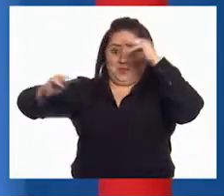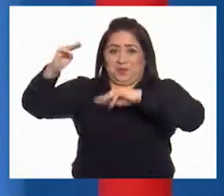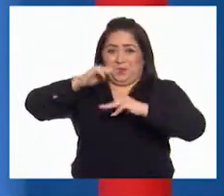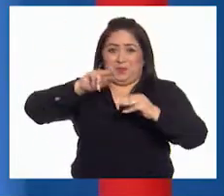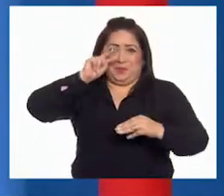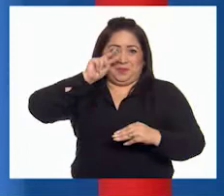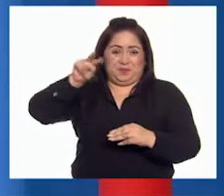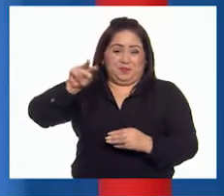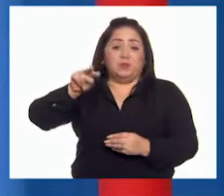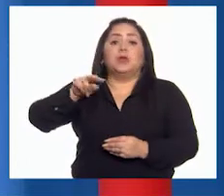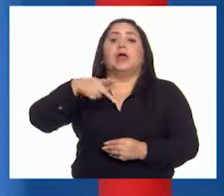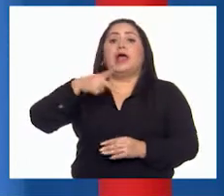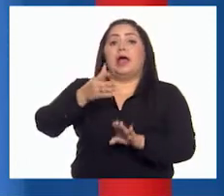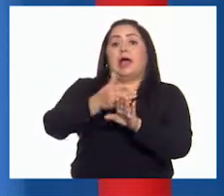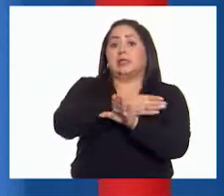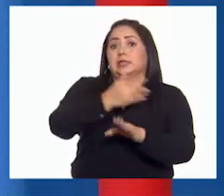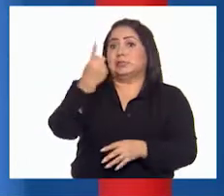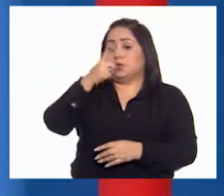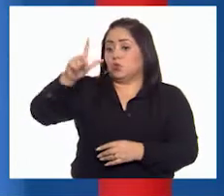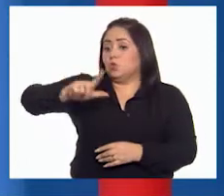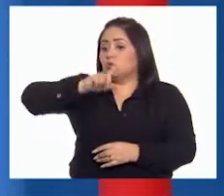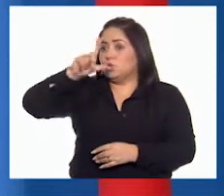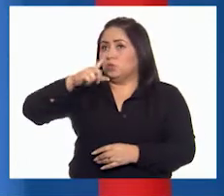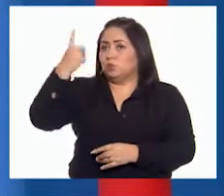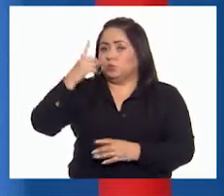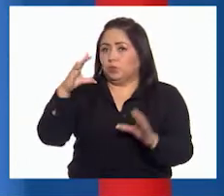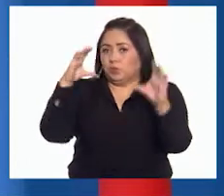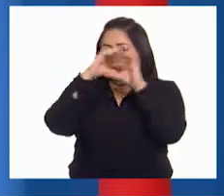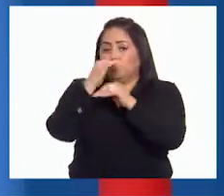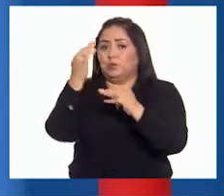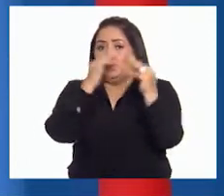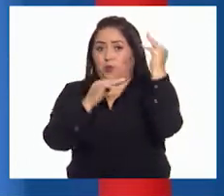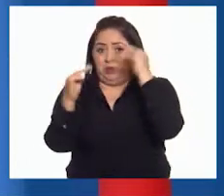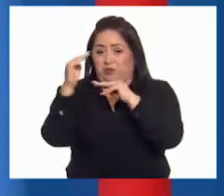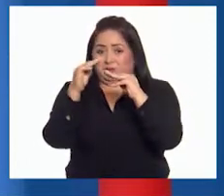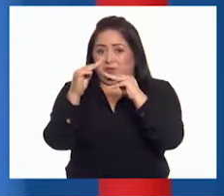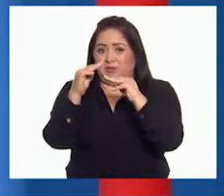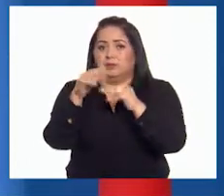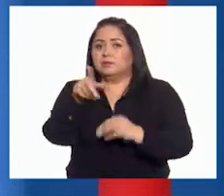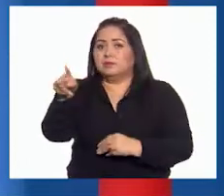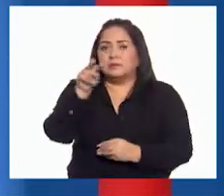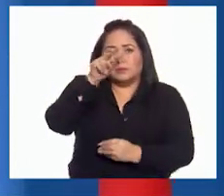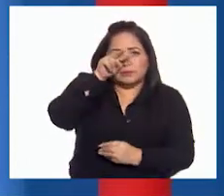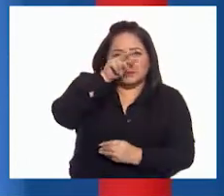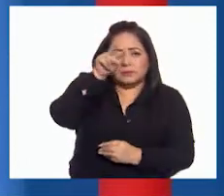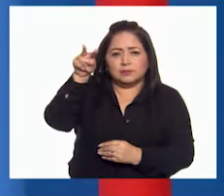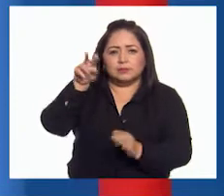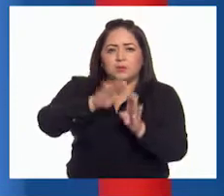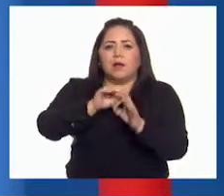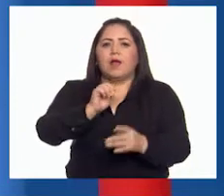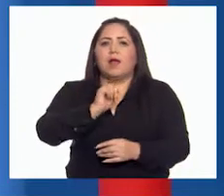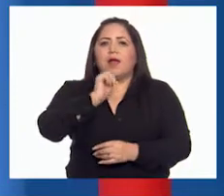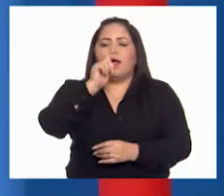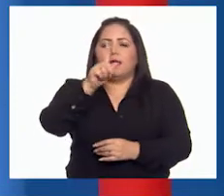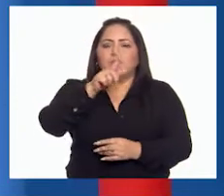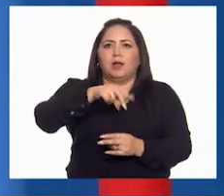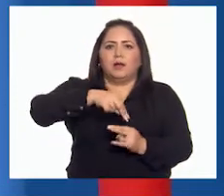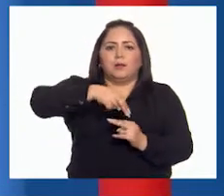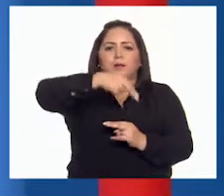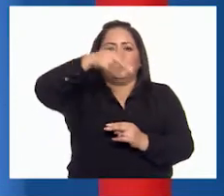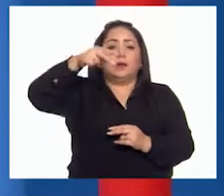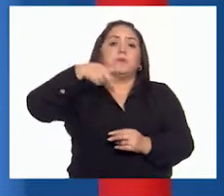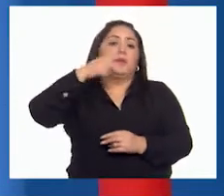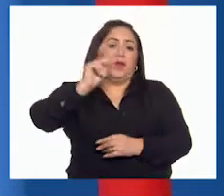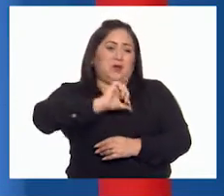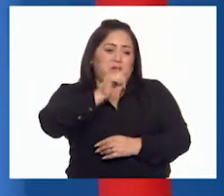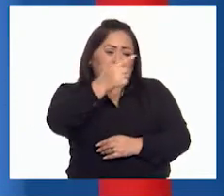ver. Antes que luz, que sombra y que montaña, mirarán levantarse las almas de sus cúspides. En